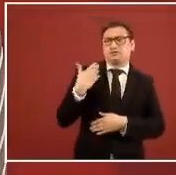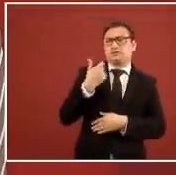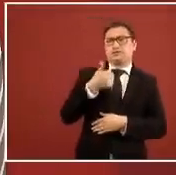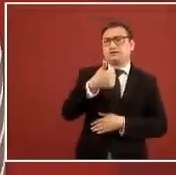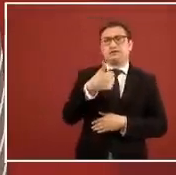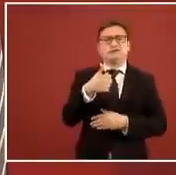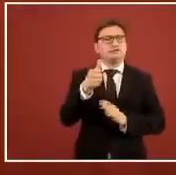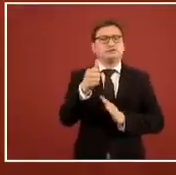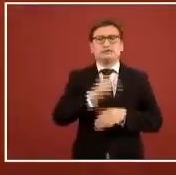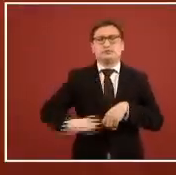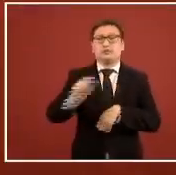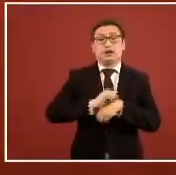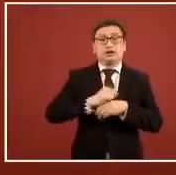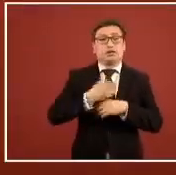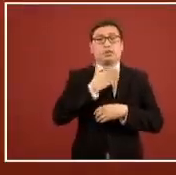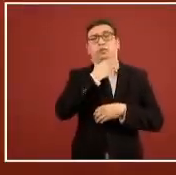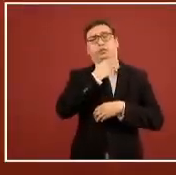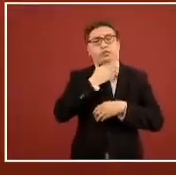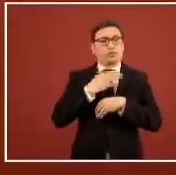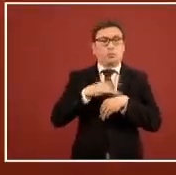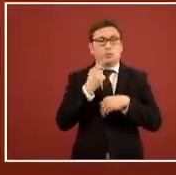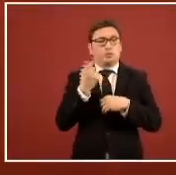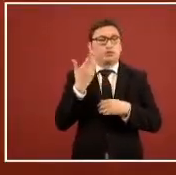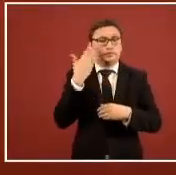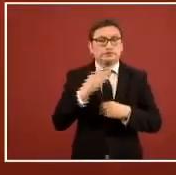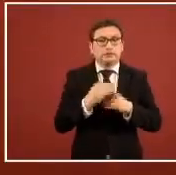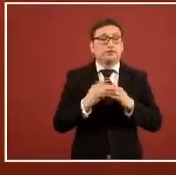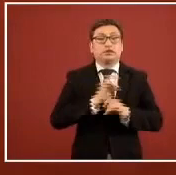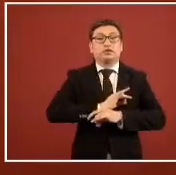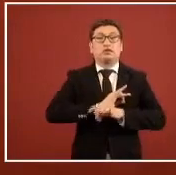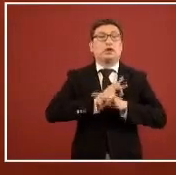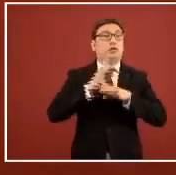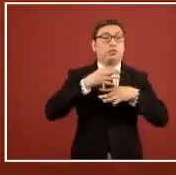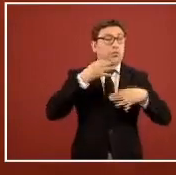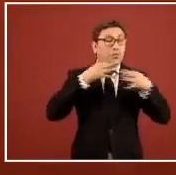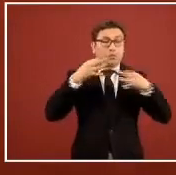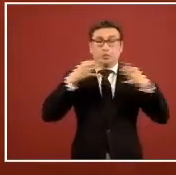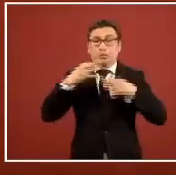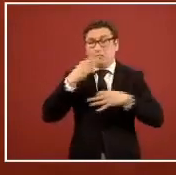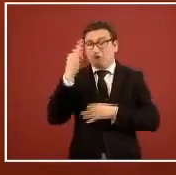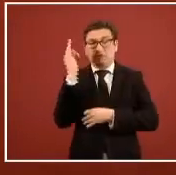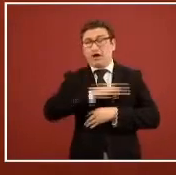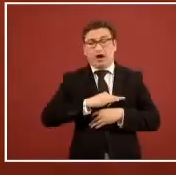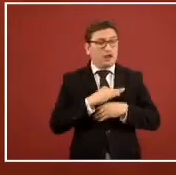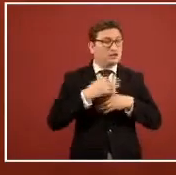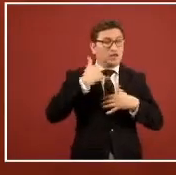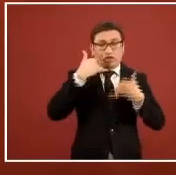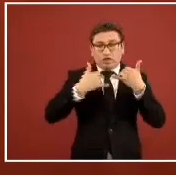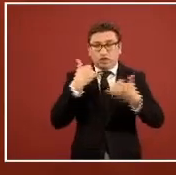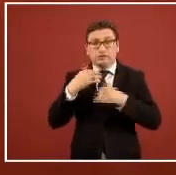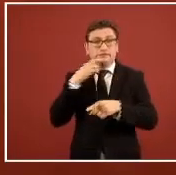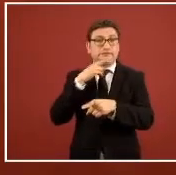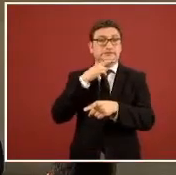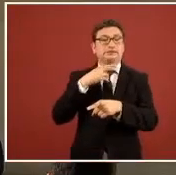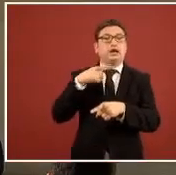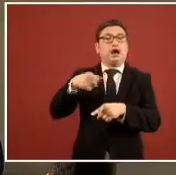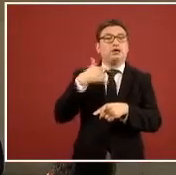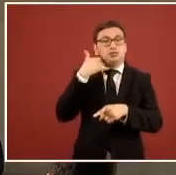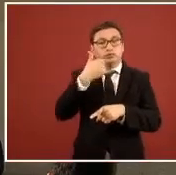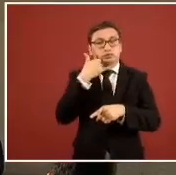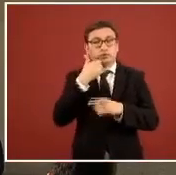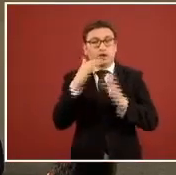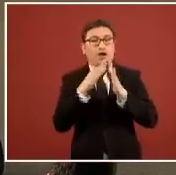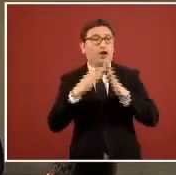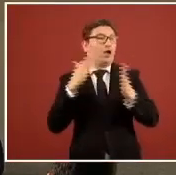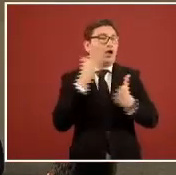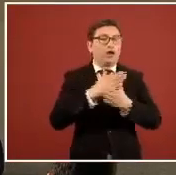semanas se nos saturó después de que hubo un brote de noticias falsas diciendo que ahí se iba a tener atención a